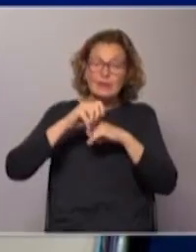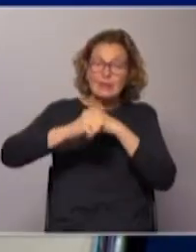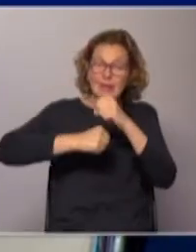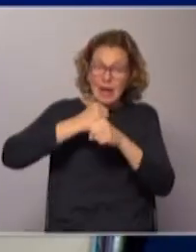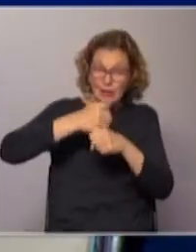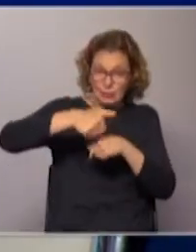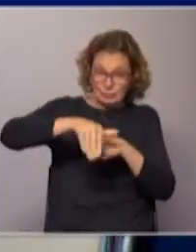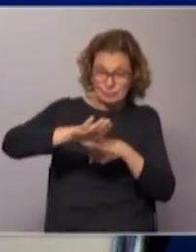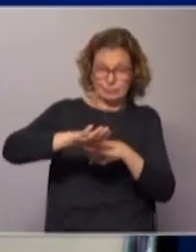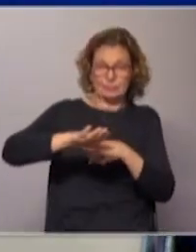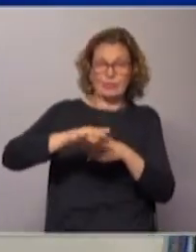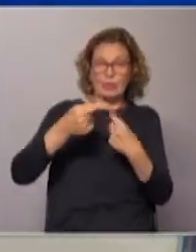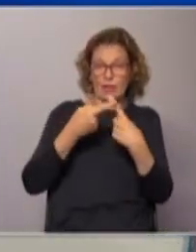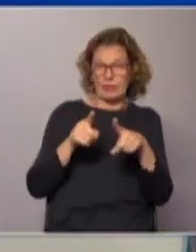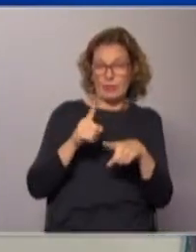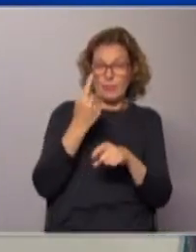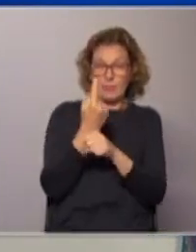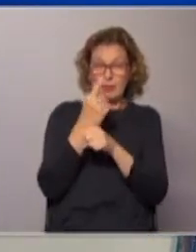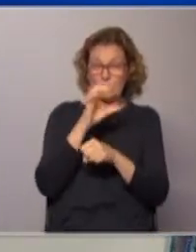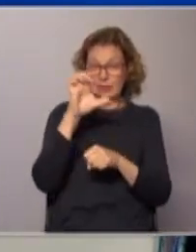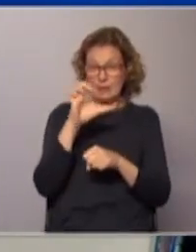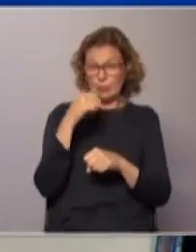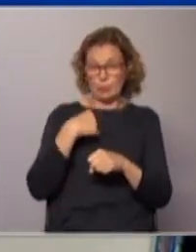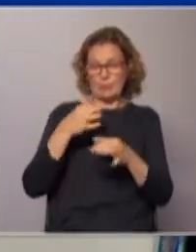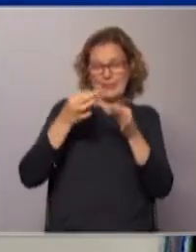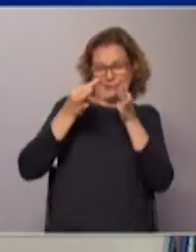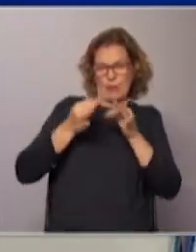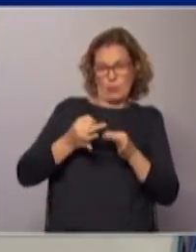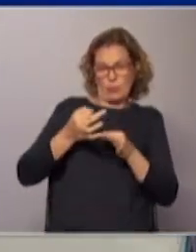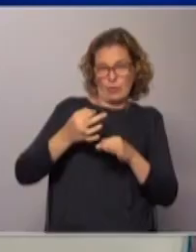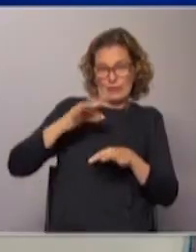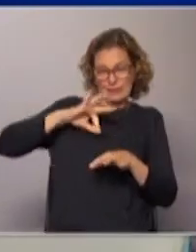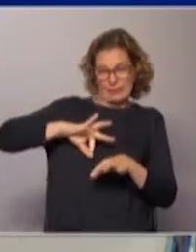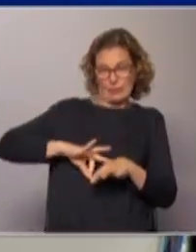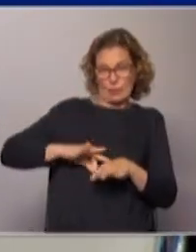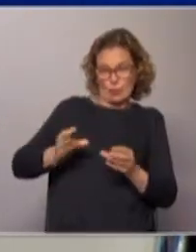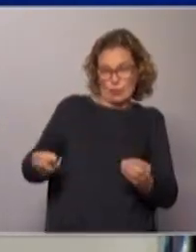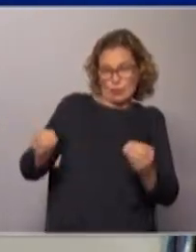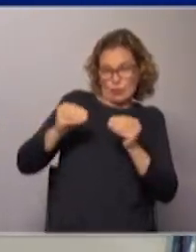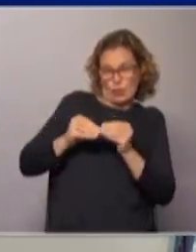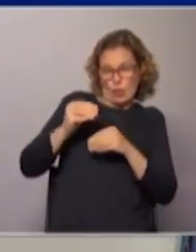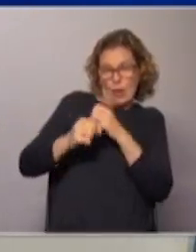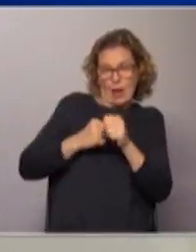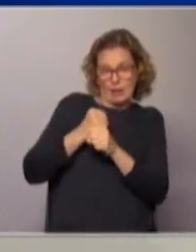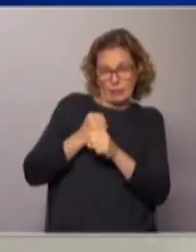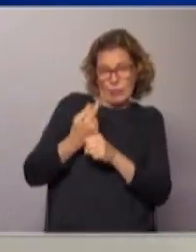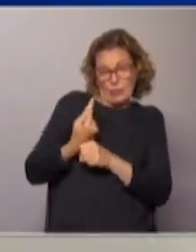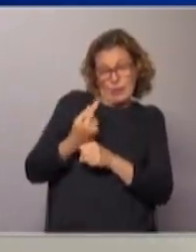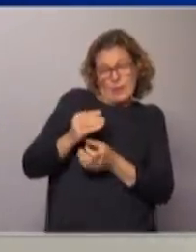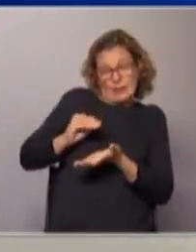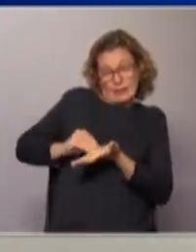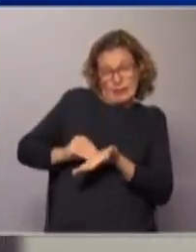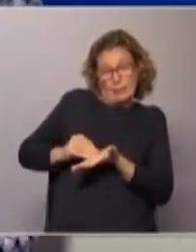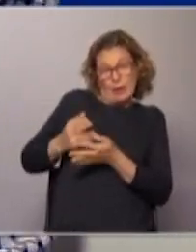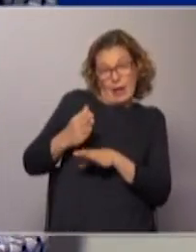de la inflación prevista o sea que todos los primeros de enero tú te aseguraban que tenías la inflación completa del año una parte por la